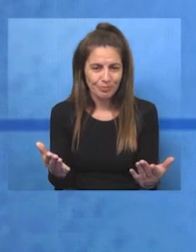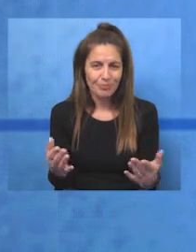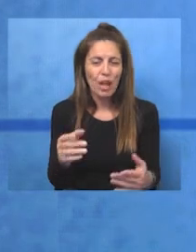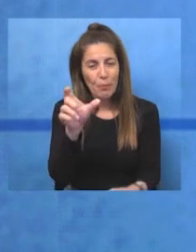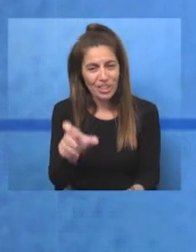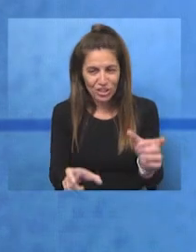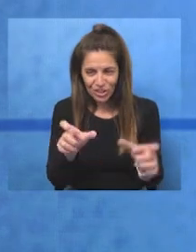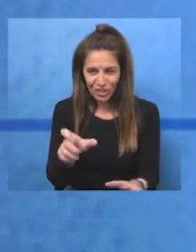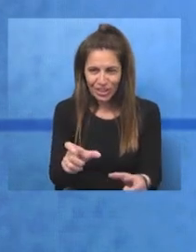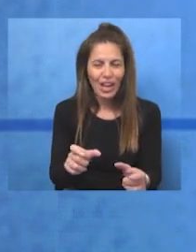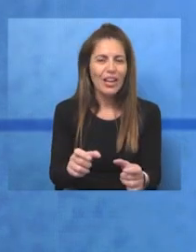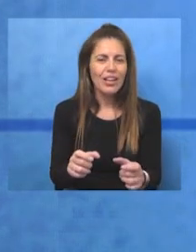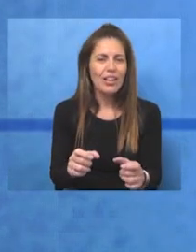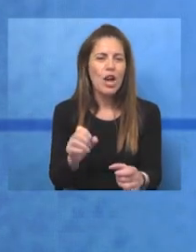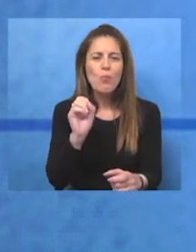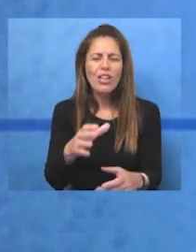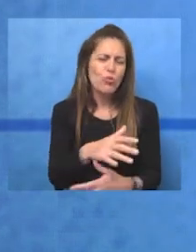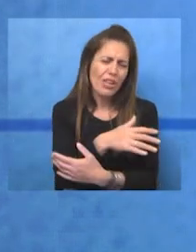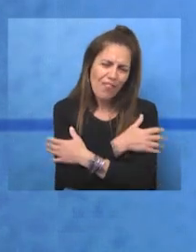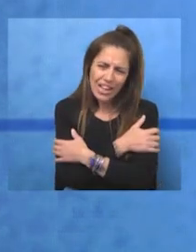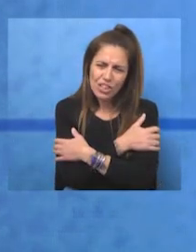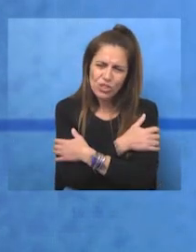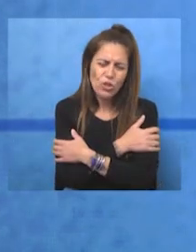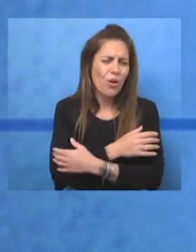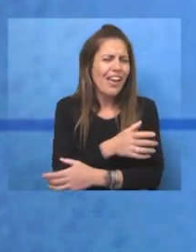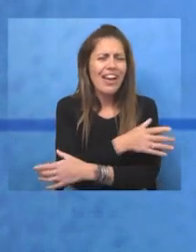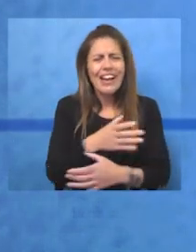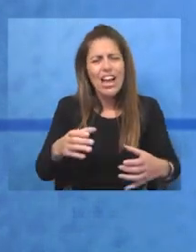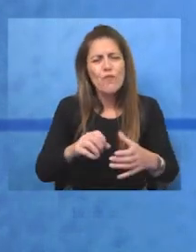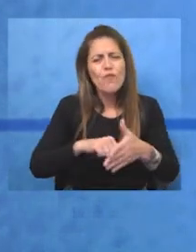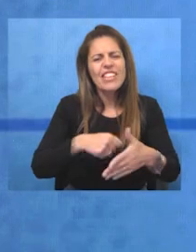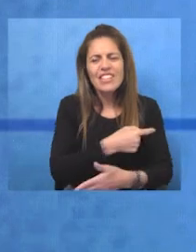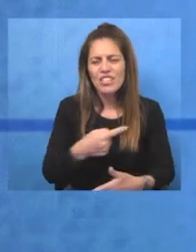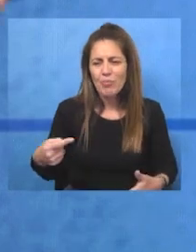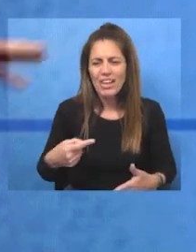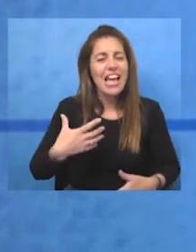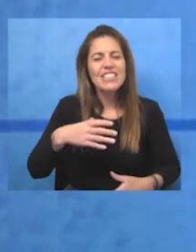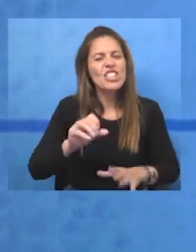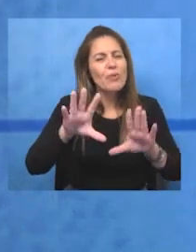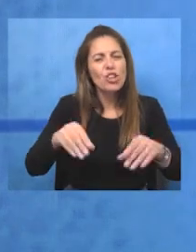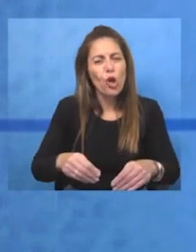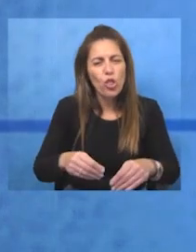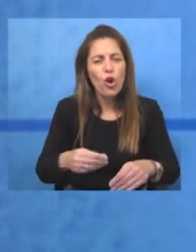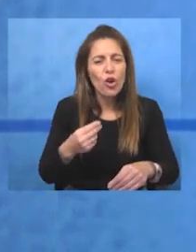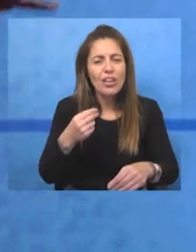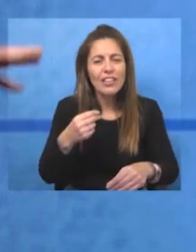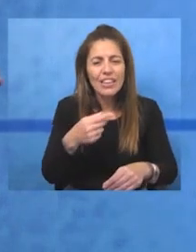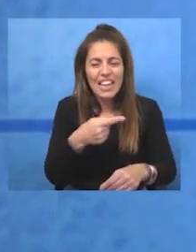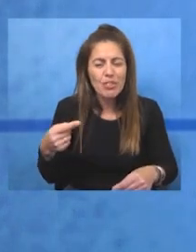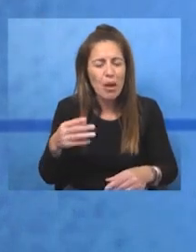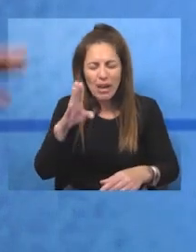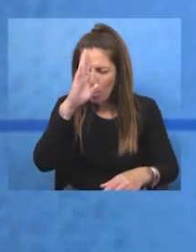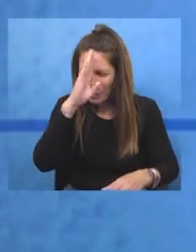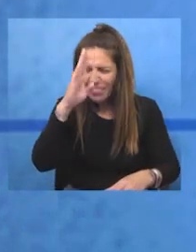gente les mando un gran abrazo y que tengan un gran fin de semana que se lleven todo esto que viene en la semana para